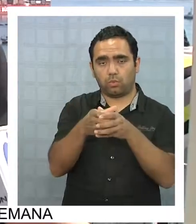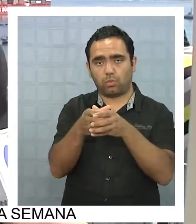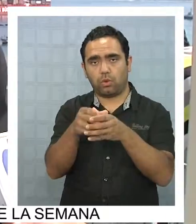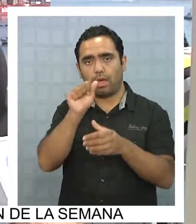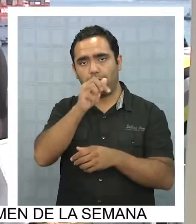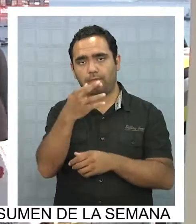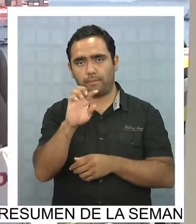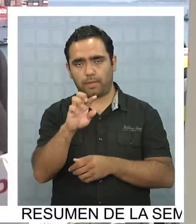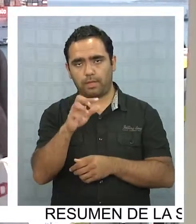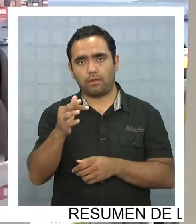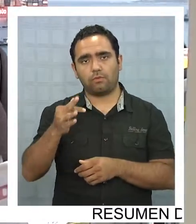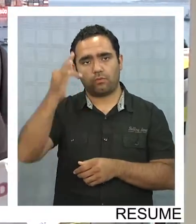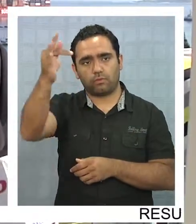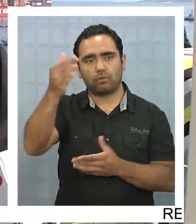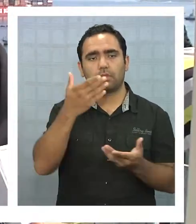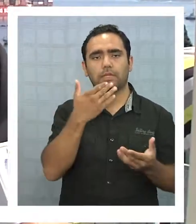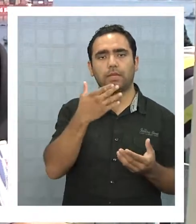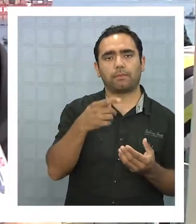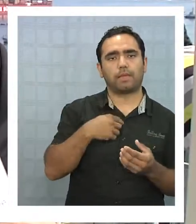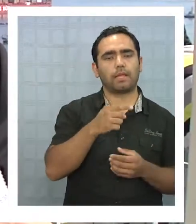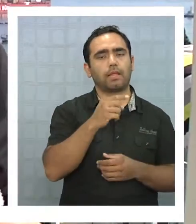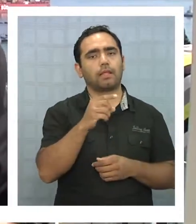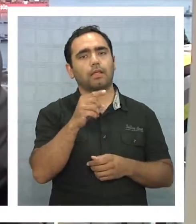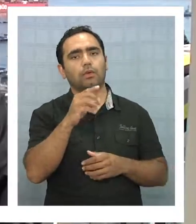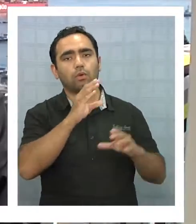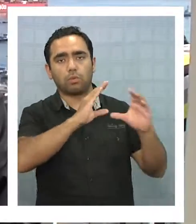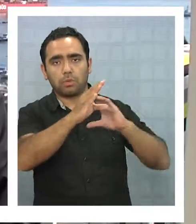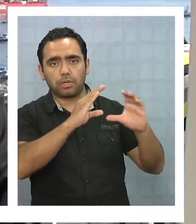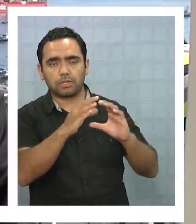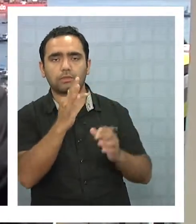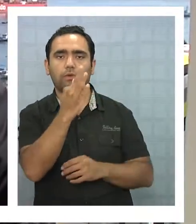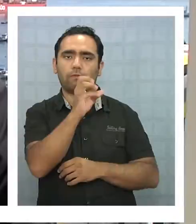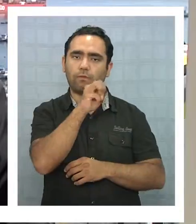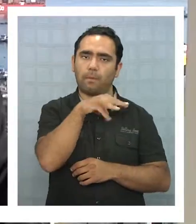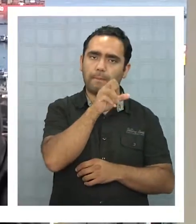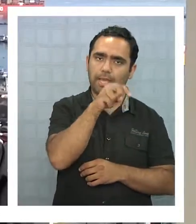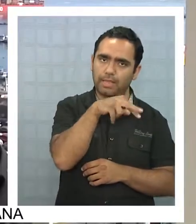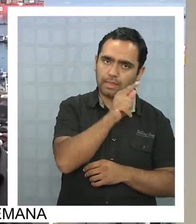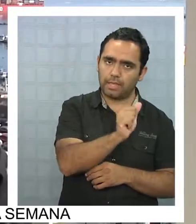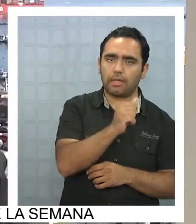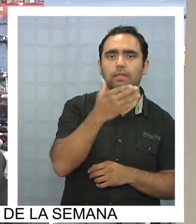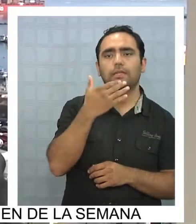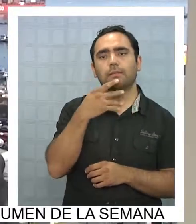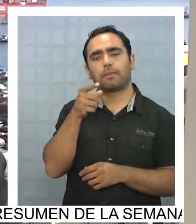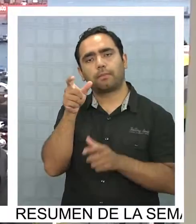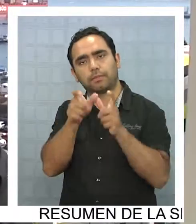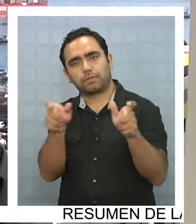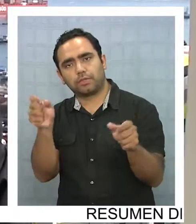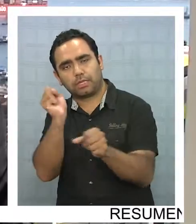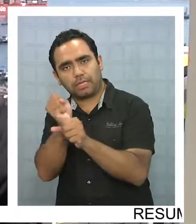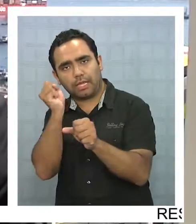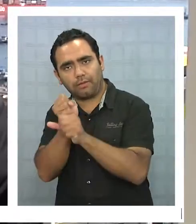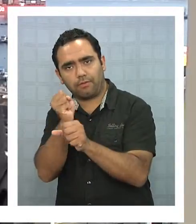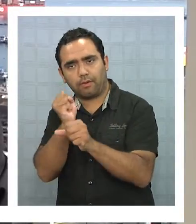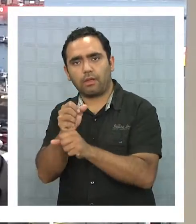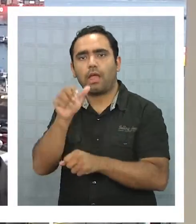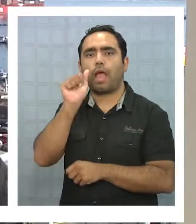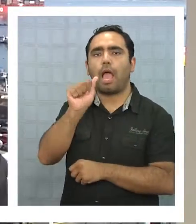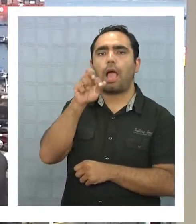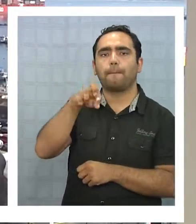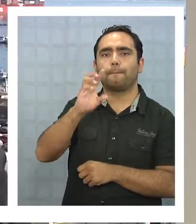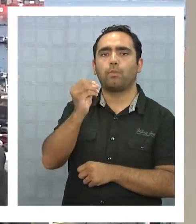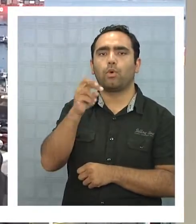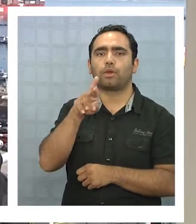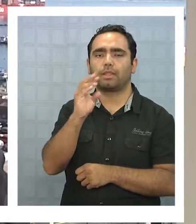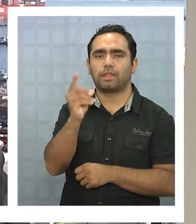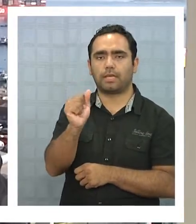las empresas eléctricas y telecomunicaciones, que crearon la AFP Fomenta, los trabajadores del Banco del Estado, que crearon la AFP Aporta,